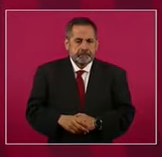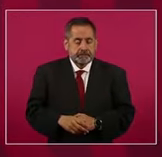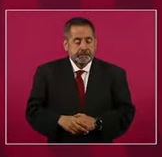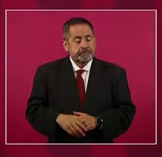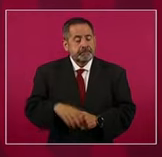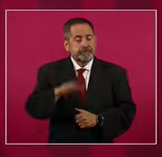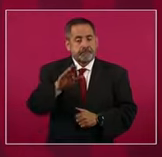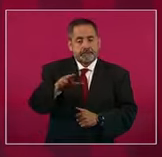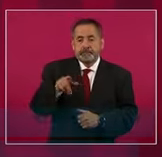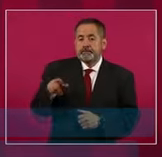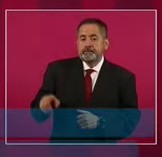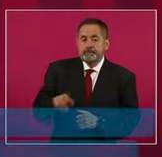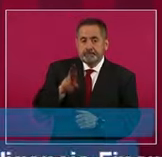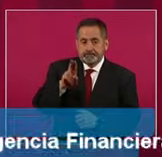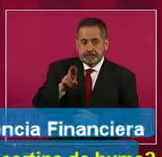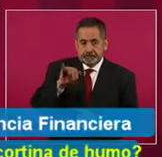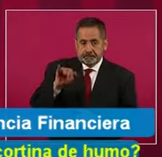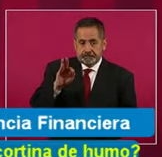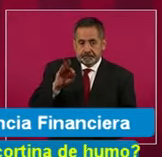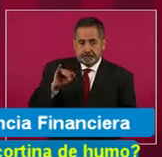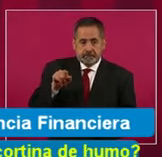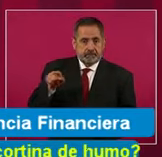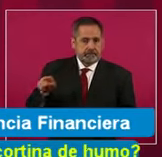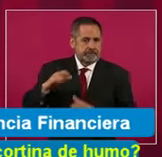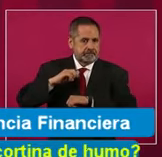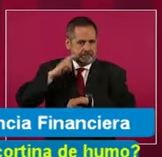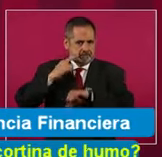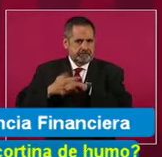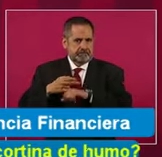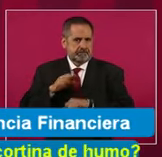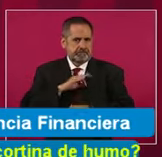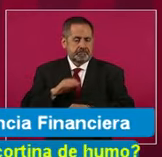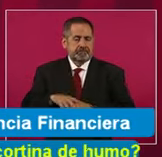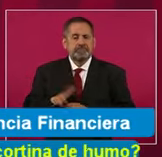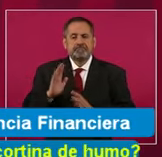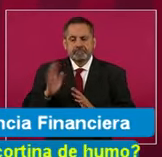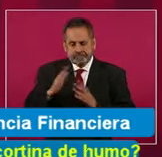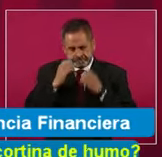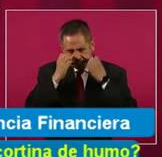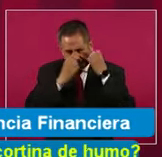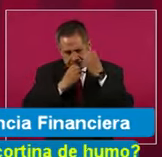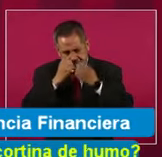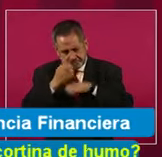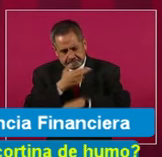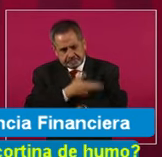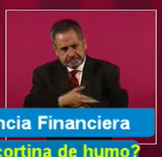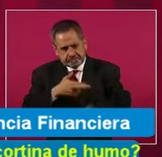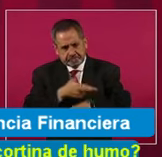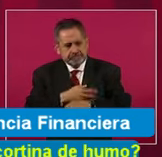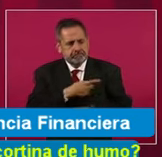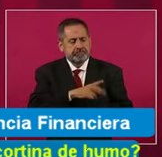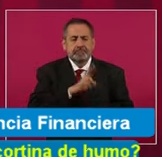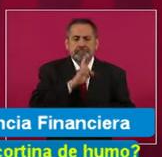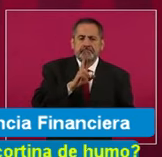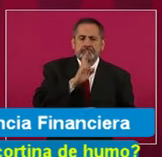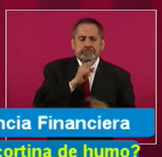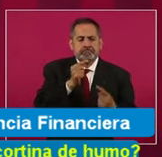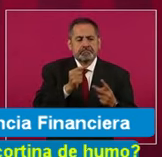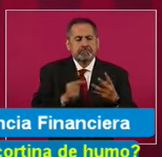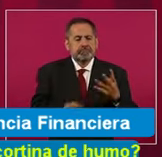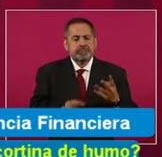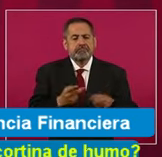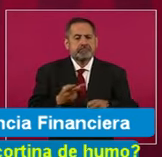facultades con que cuenta la Unidad de Inteligencia Financiera. Se realizó un análisis de los reportes financieros y